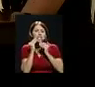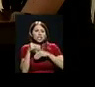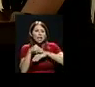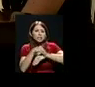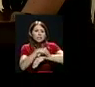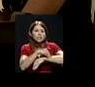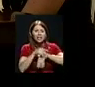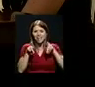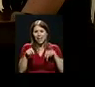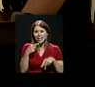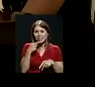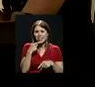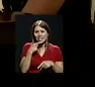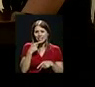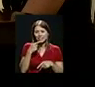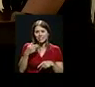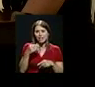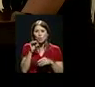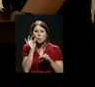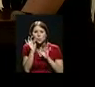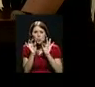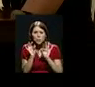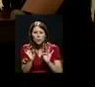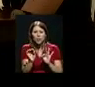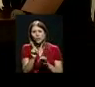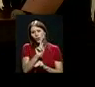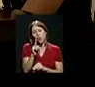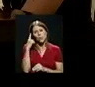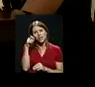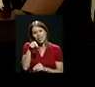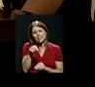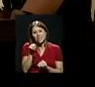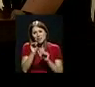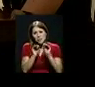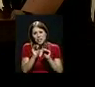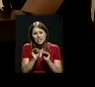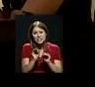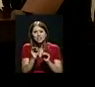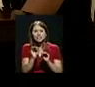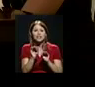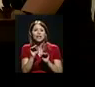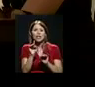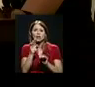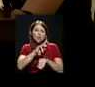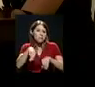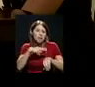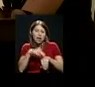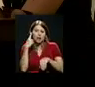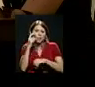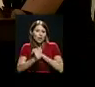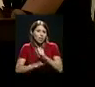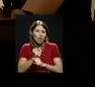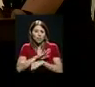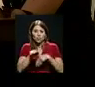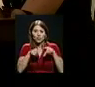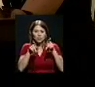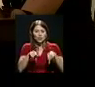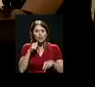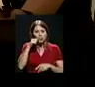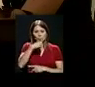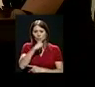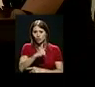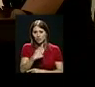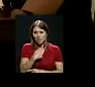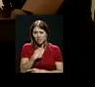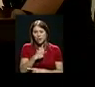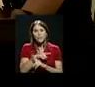como cuando empieza a pintarse como un bananito Porque esos son ya manchas por edad que van a surgir que todos los adultos mayores las van a tener me refiero